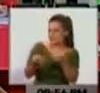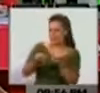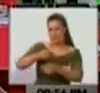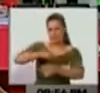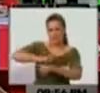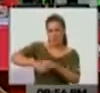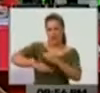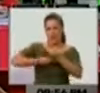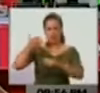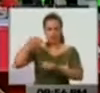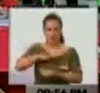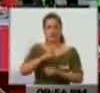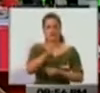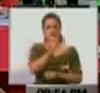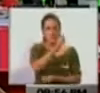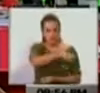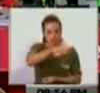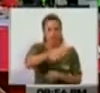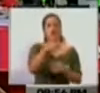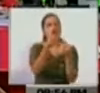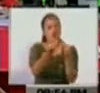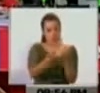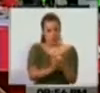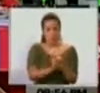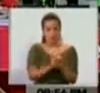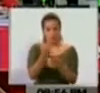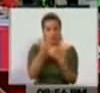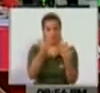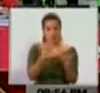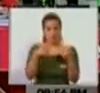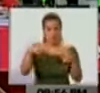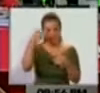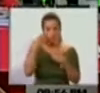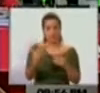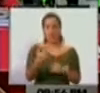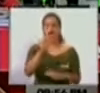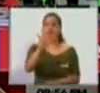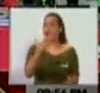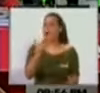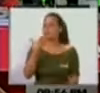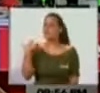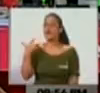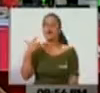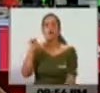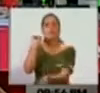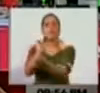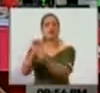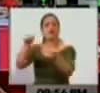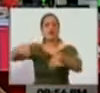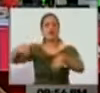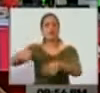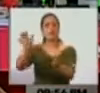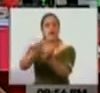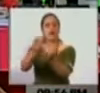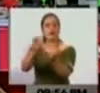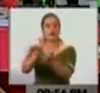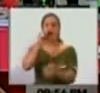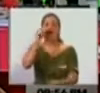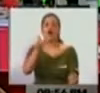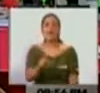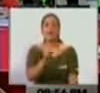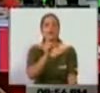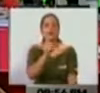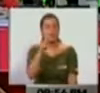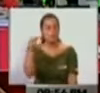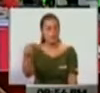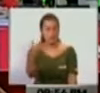durante años? ¿Y qué hacían aquí en Venezuela? En estos días fue detenido aquí en Margarita un señor que se llama